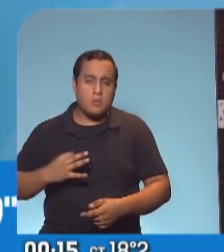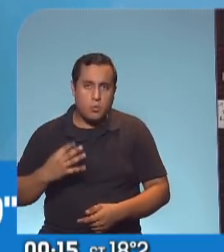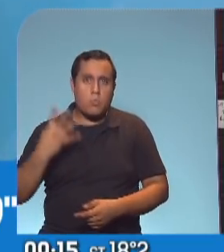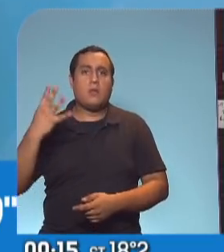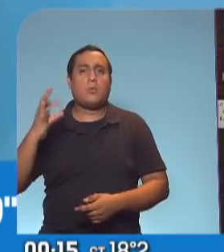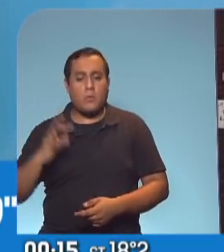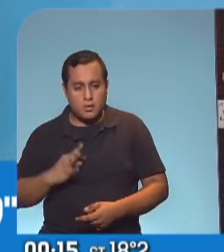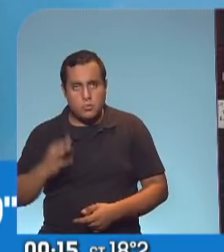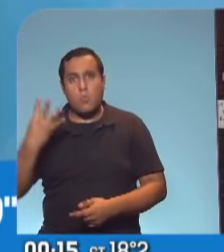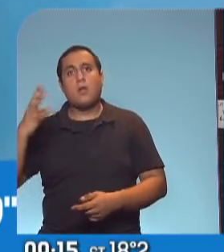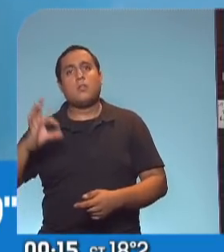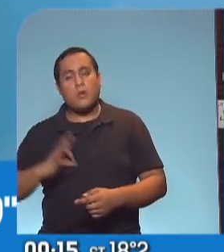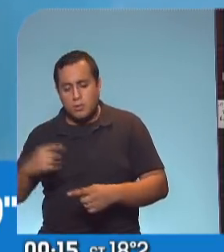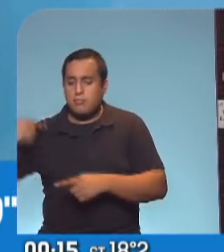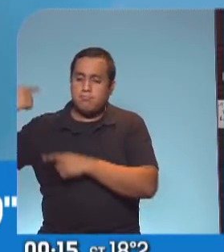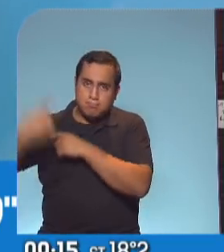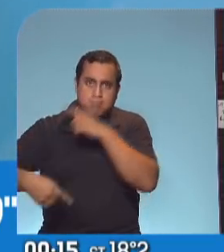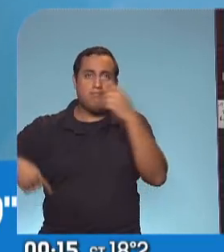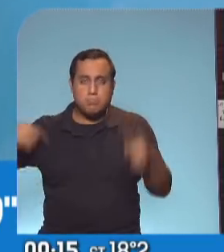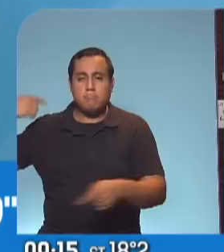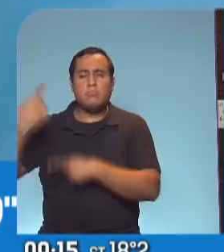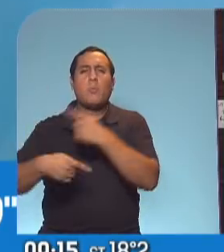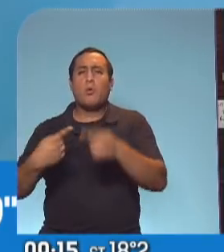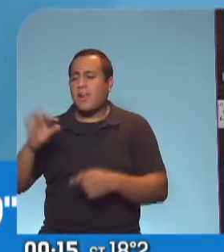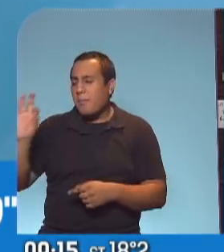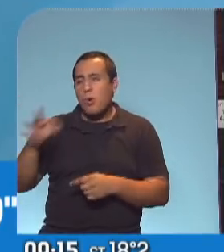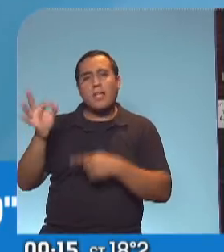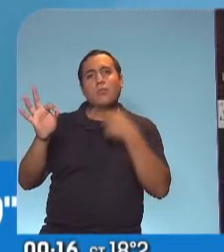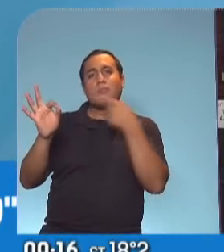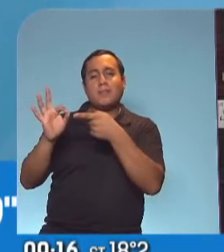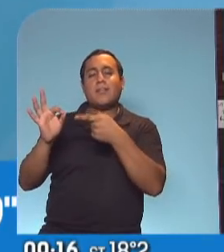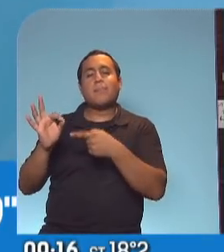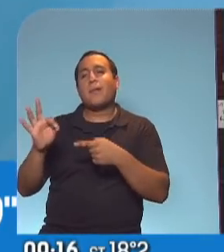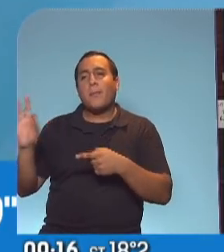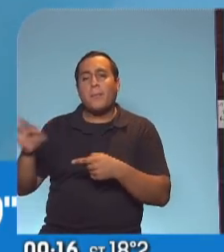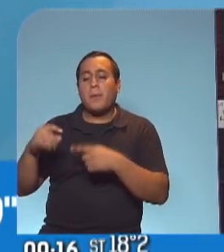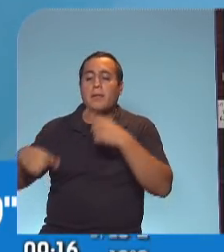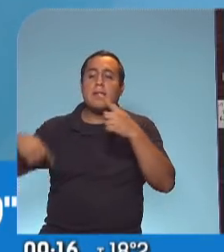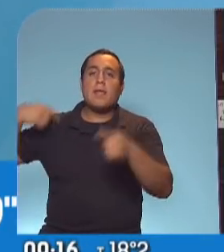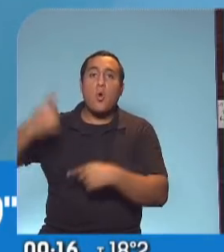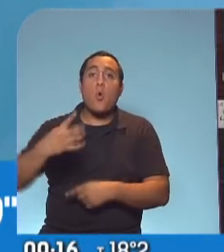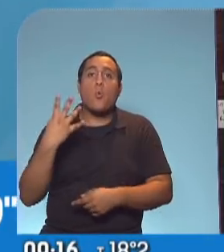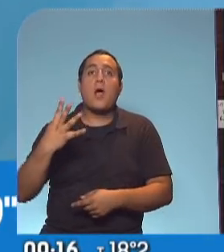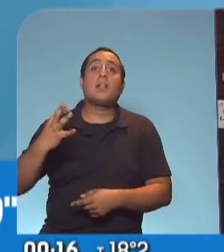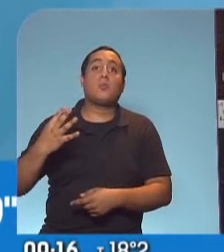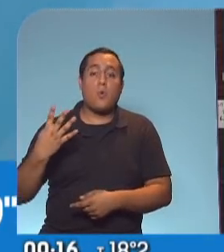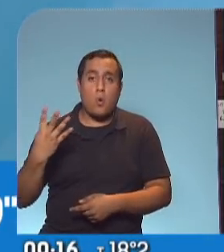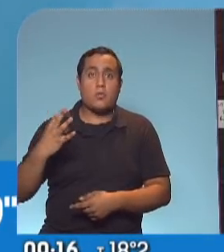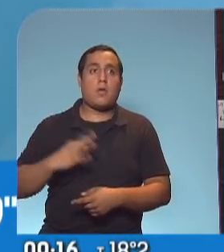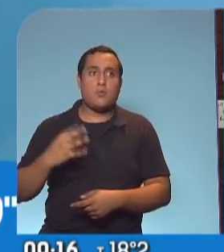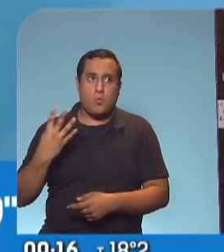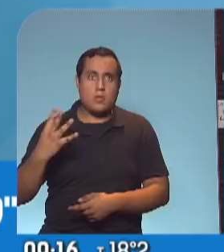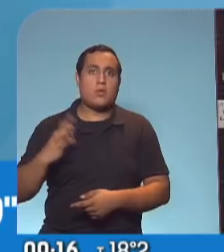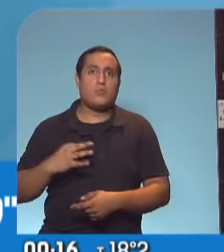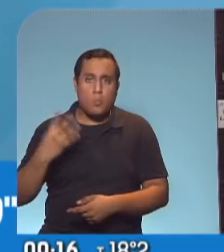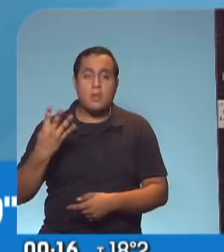es por el ciclo de este mosquito en particular, que cada 4 o 5 años hace, por llamarlo de